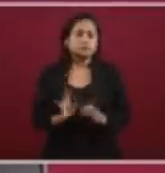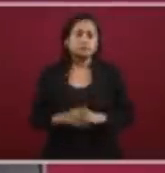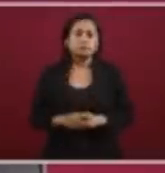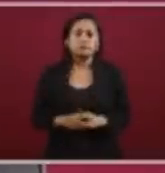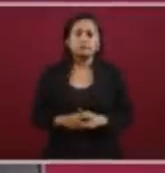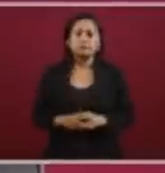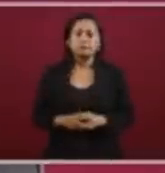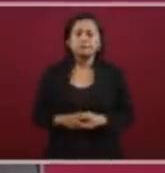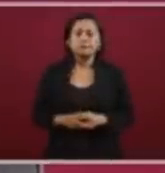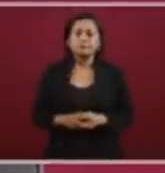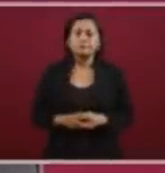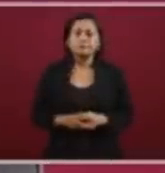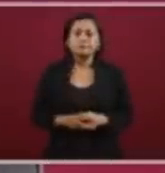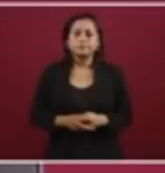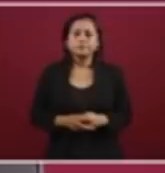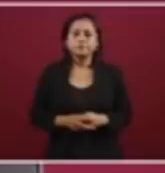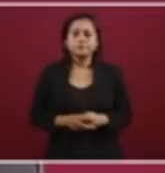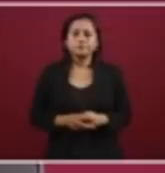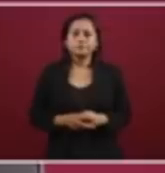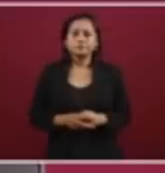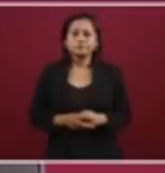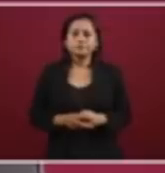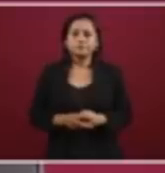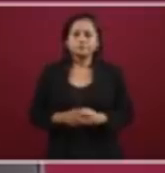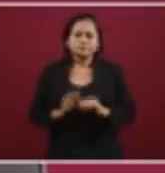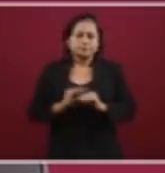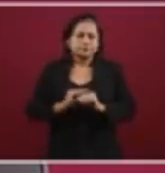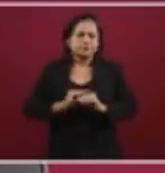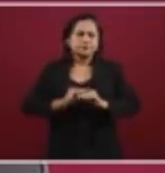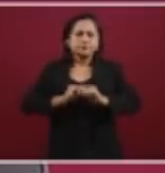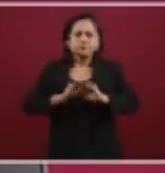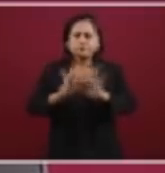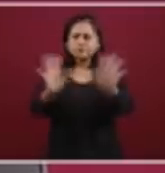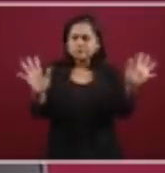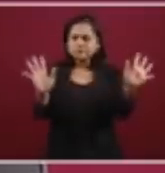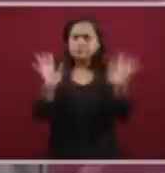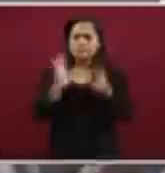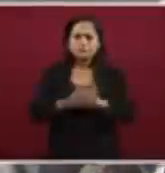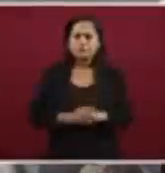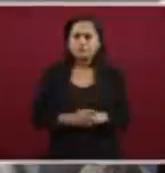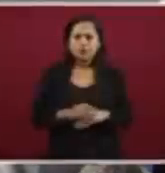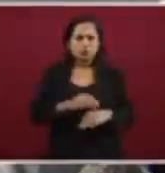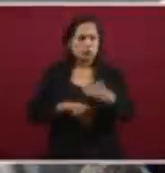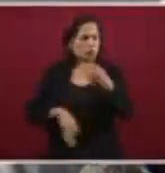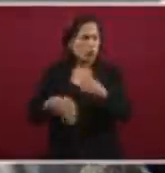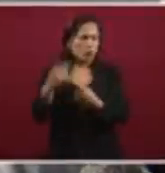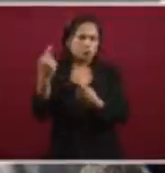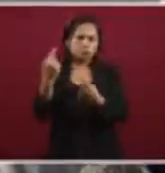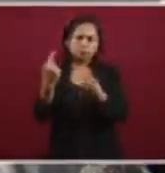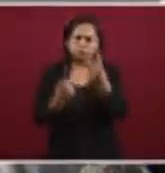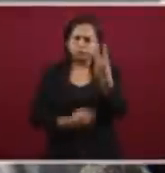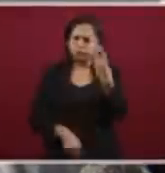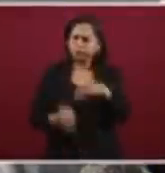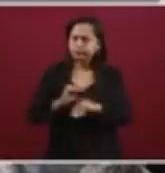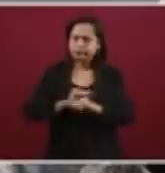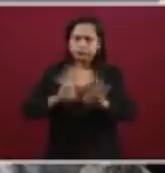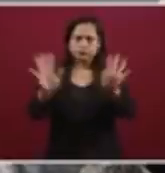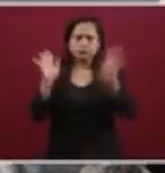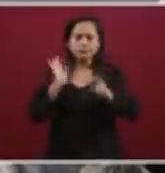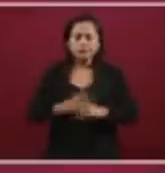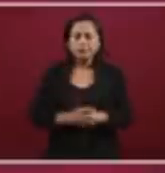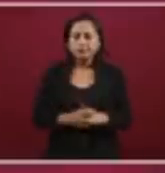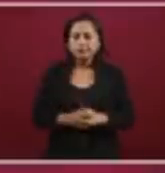entonces que se aclare todo todo todo todo y que